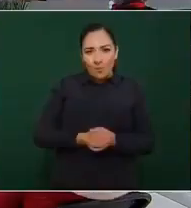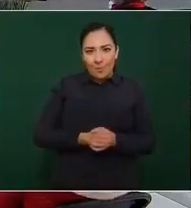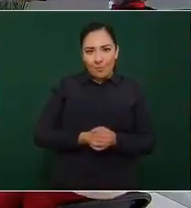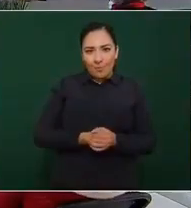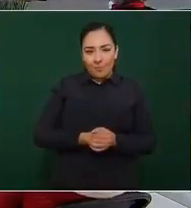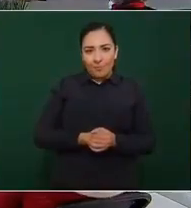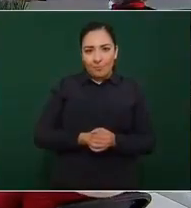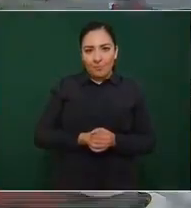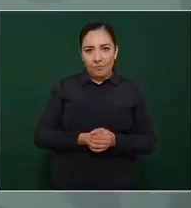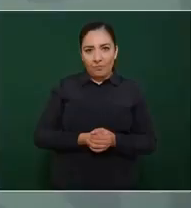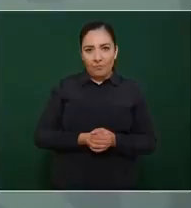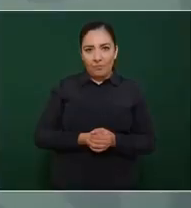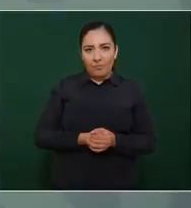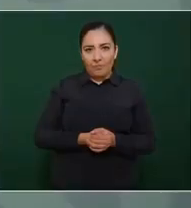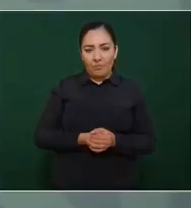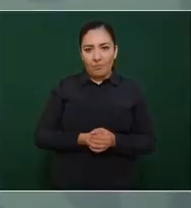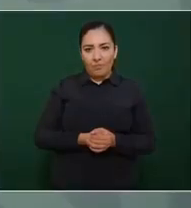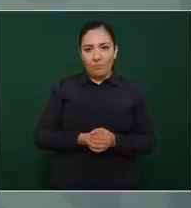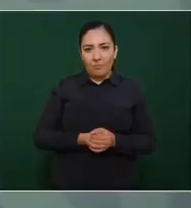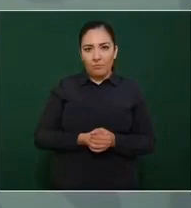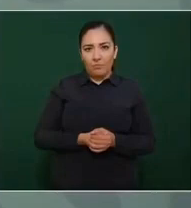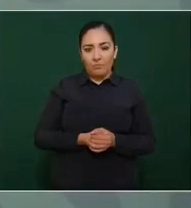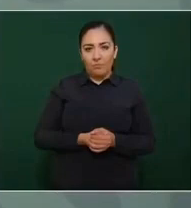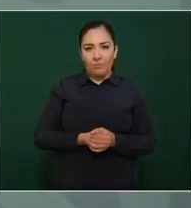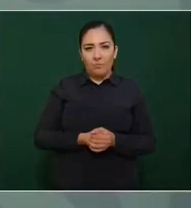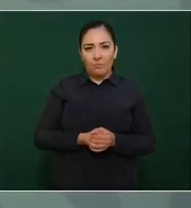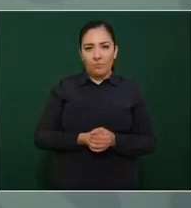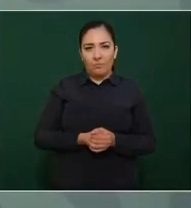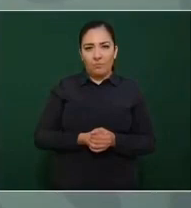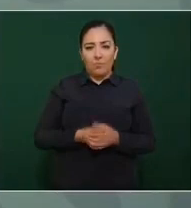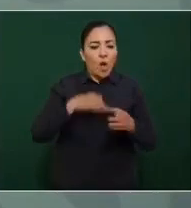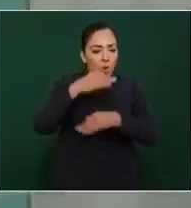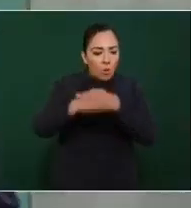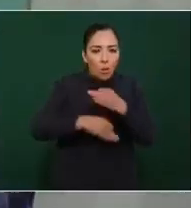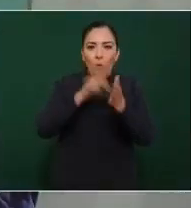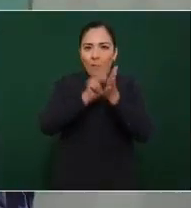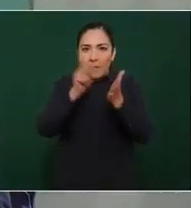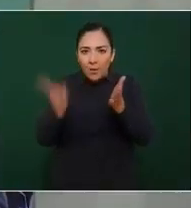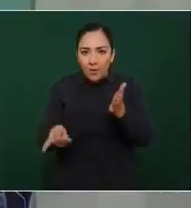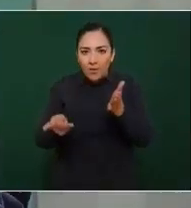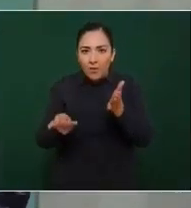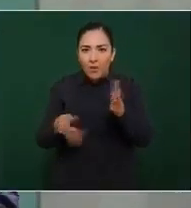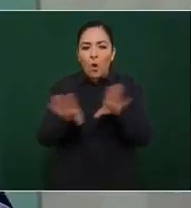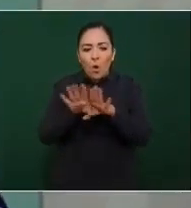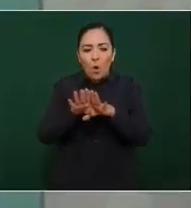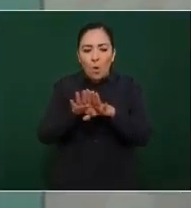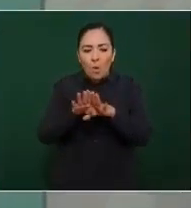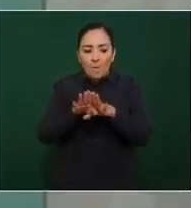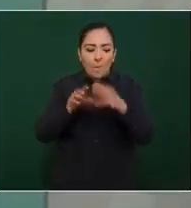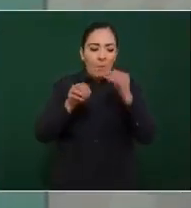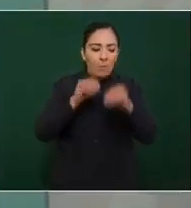Todo el periódico, la línea editorial, los articulistas,